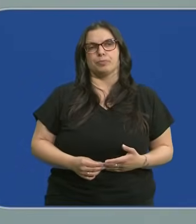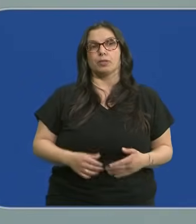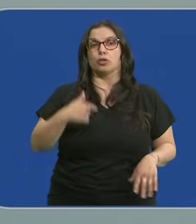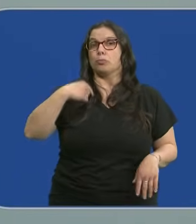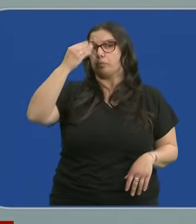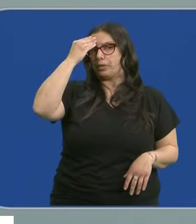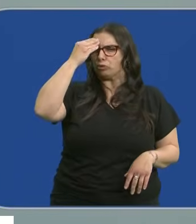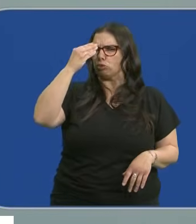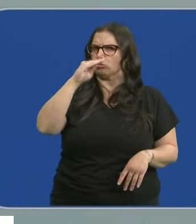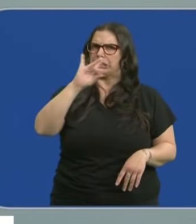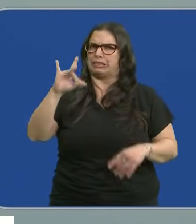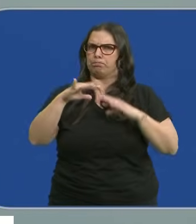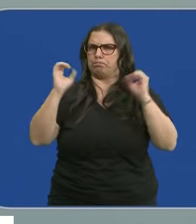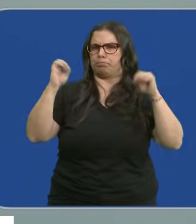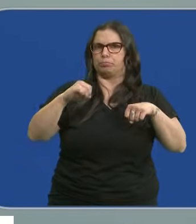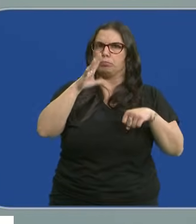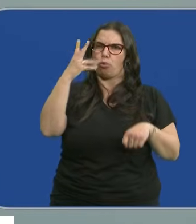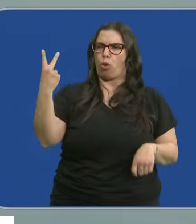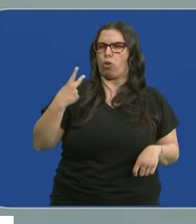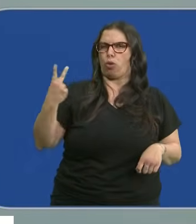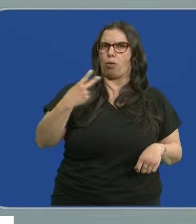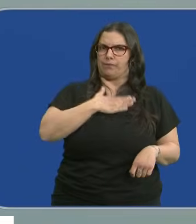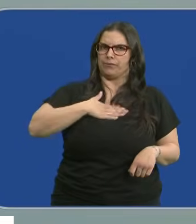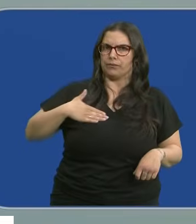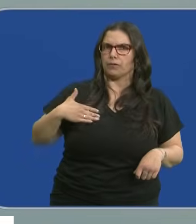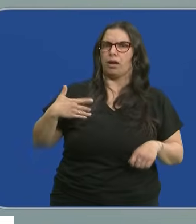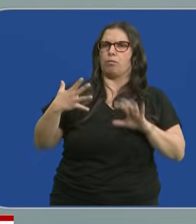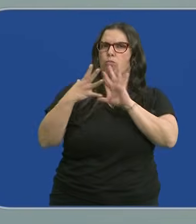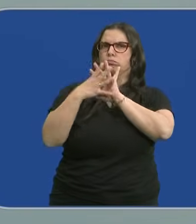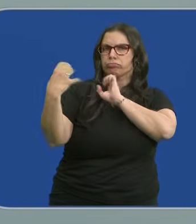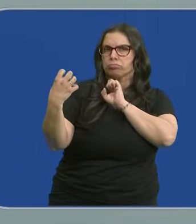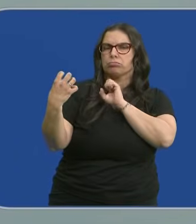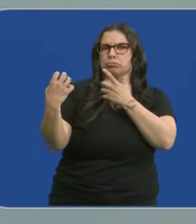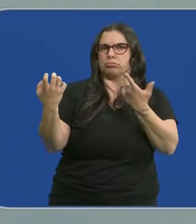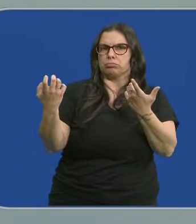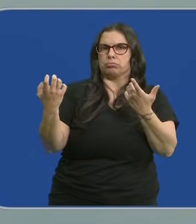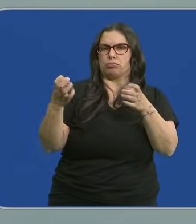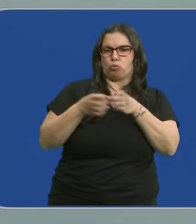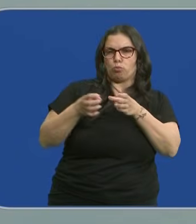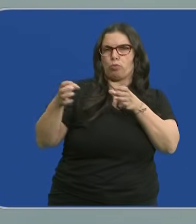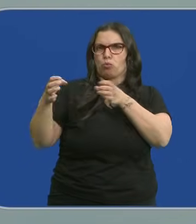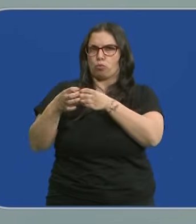Yo creo que sí que va a haber pacto, porque voluntad por parte de ambos